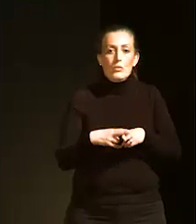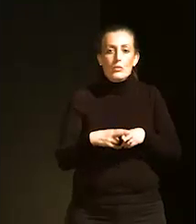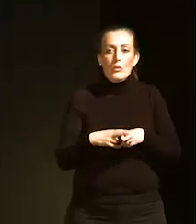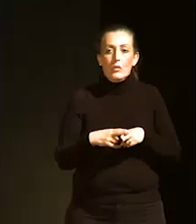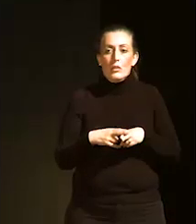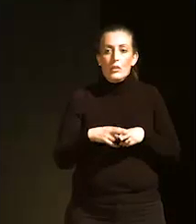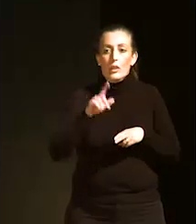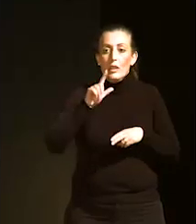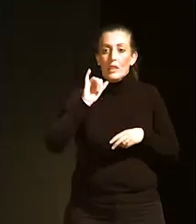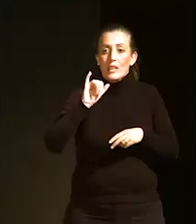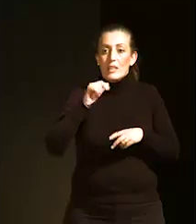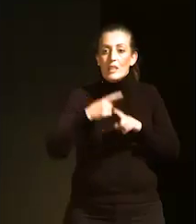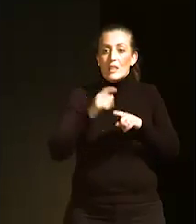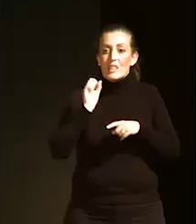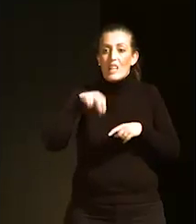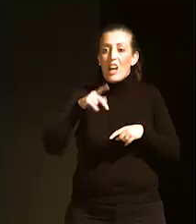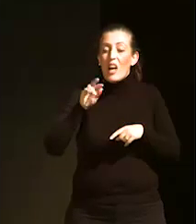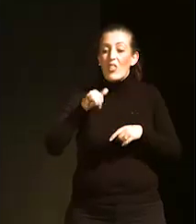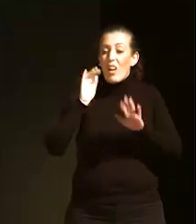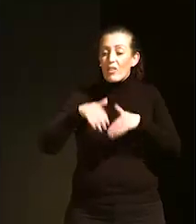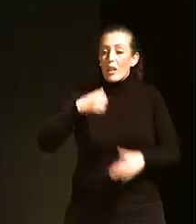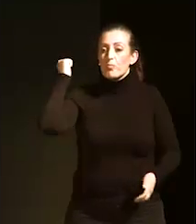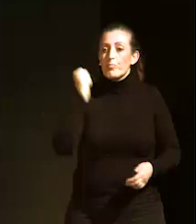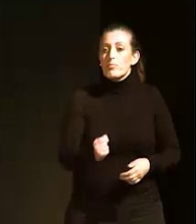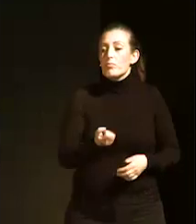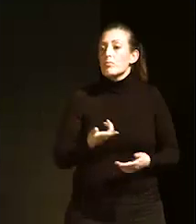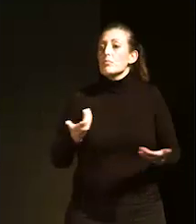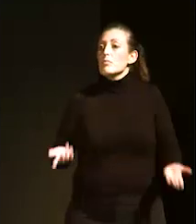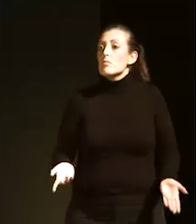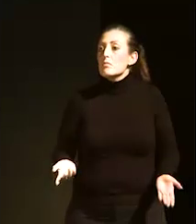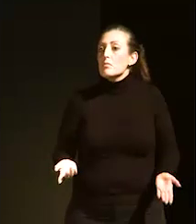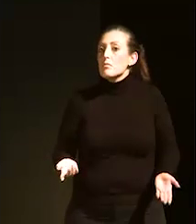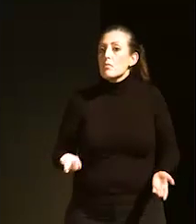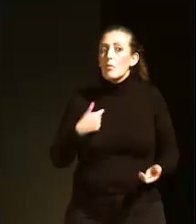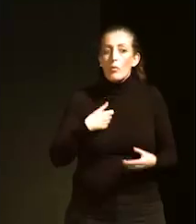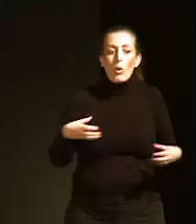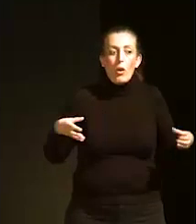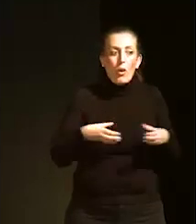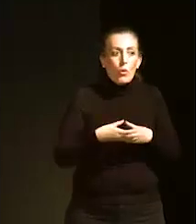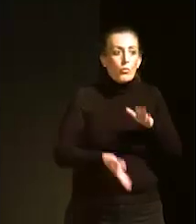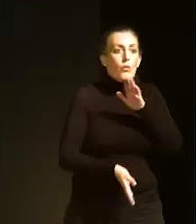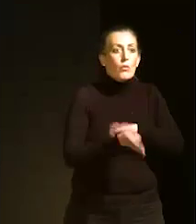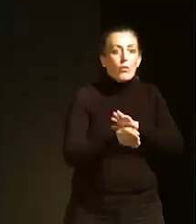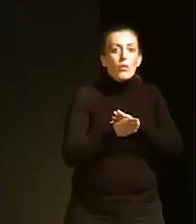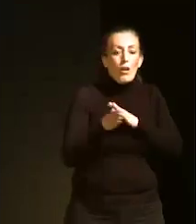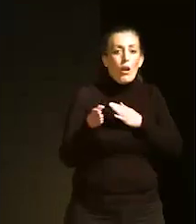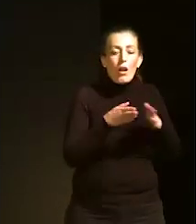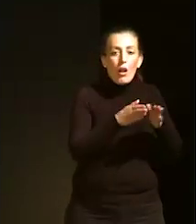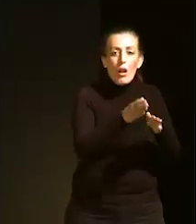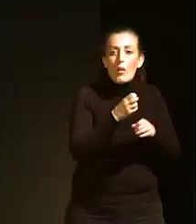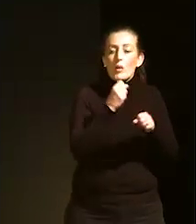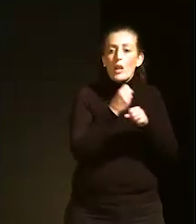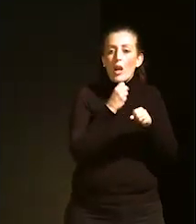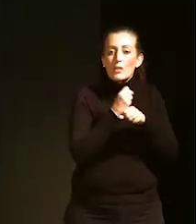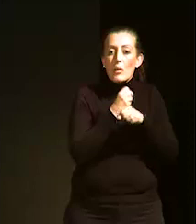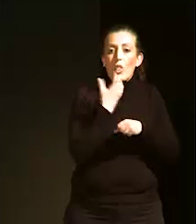lisandro fue asesinado el grupo continuó su camino y ha trabajado cinco